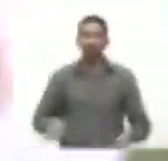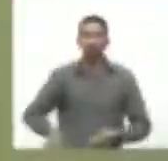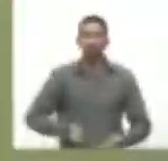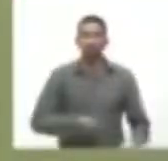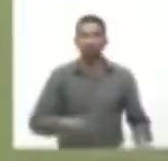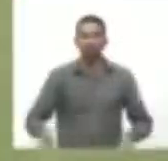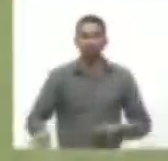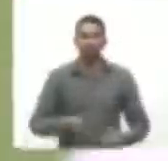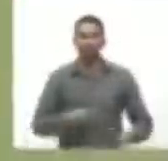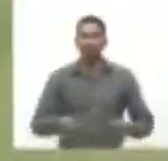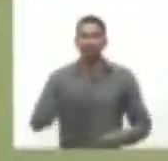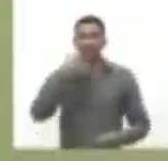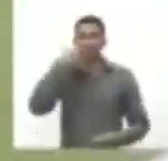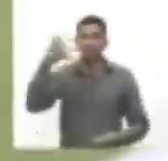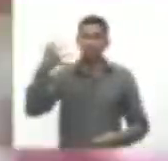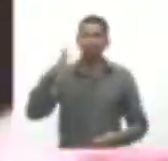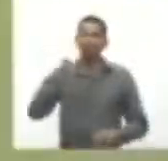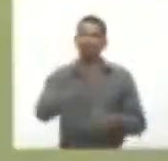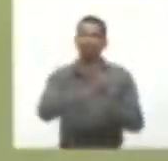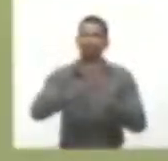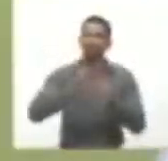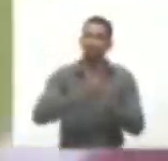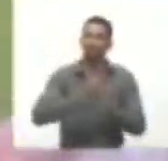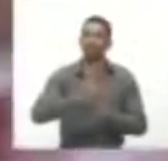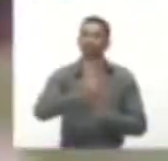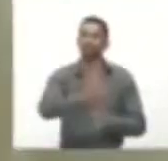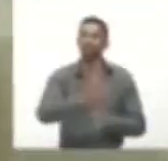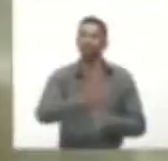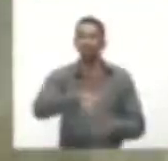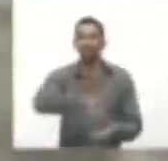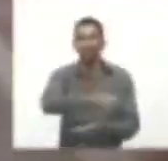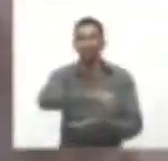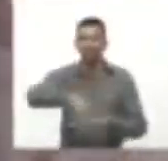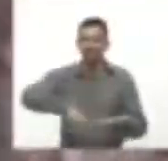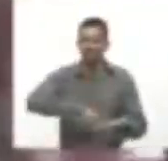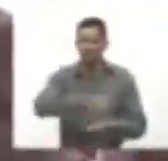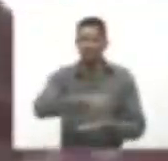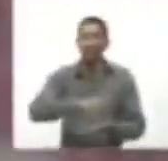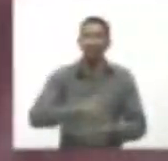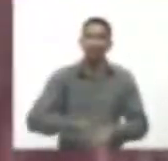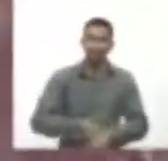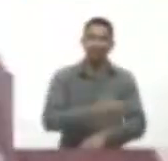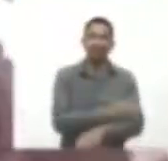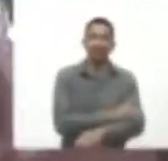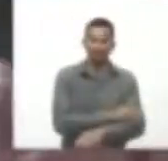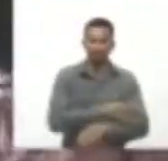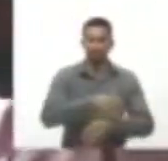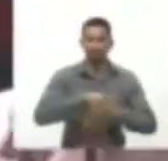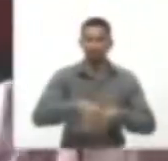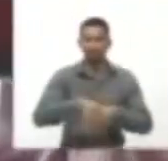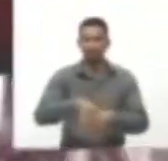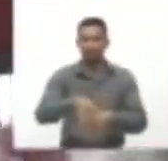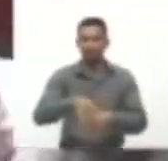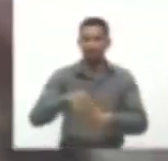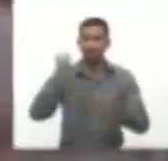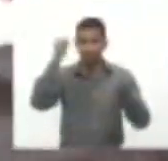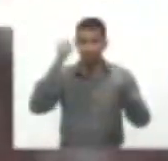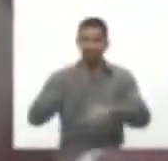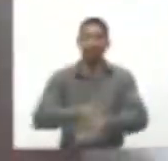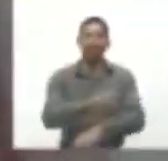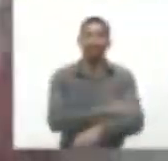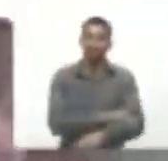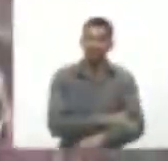uno de los atractivos y eventos culturales más llamativos del Atlántico desarrollado en precarnavales. La lucha por conservar la tradición